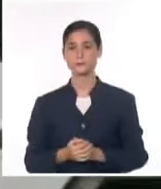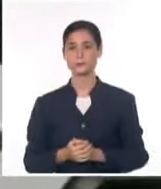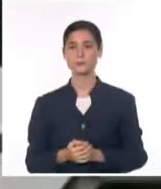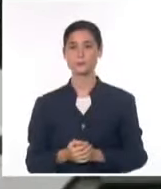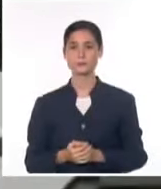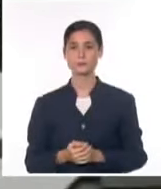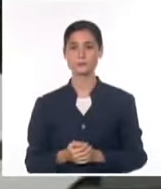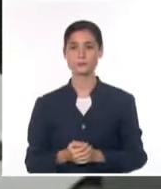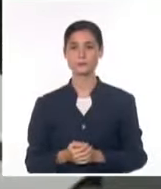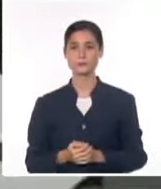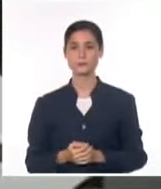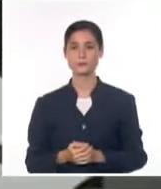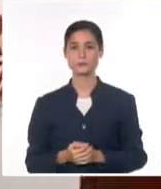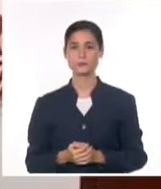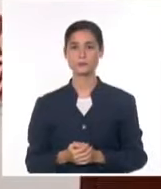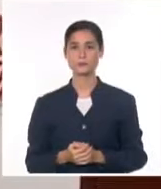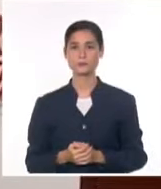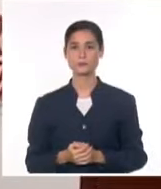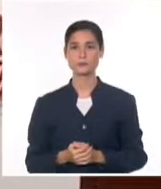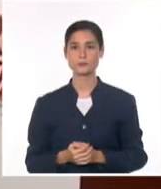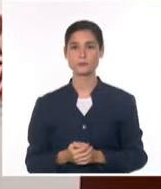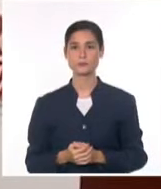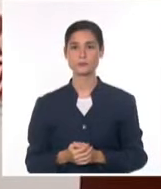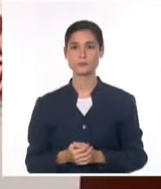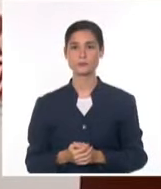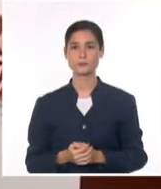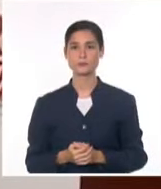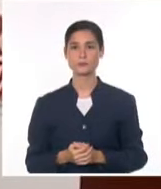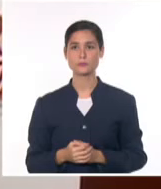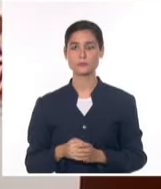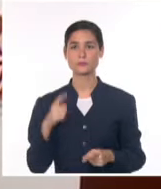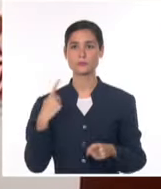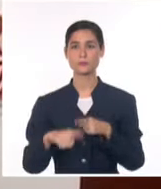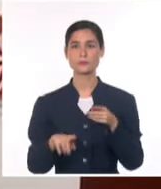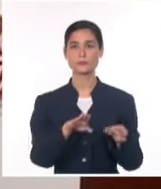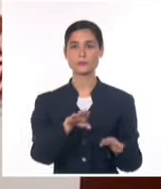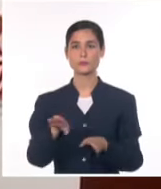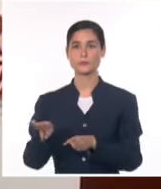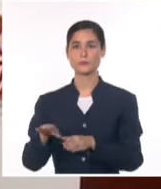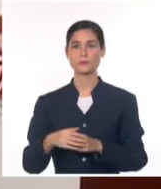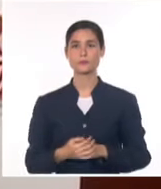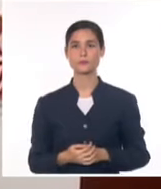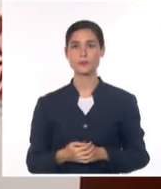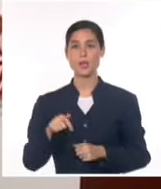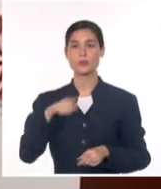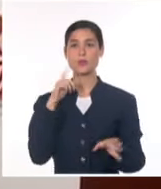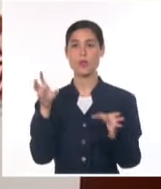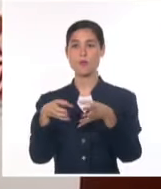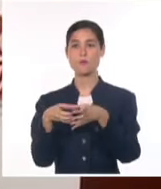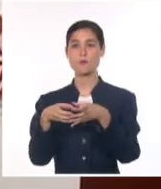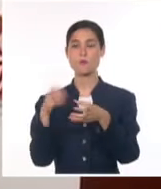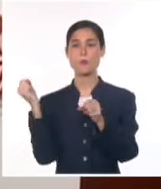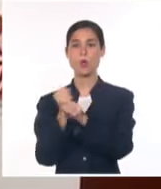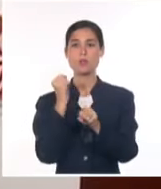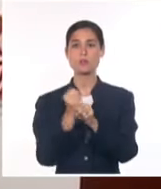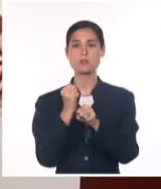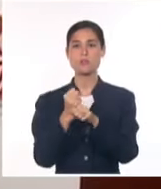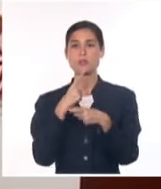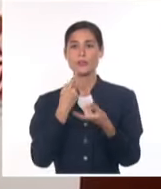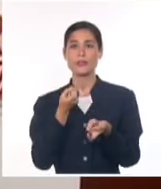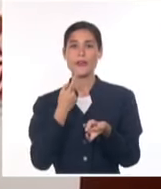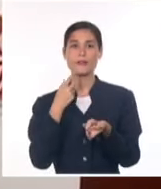Canal Cubano de Noticias. Y seguimos con más informaciones. El Cuerpo de Bomberos del Territorio demuestra